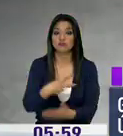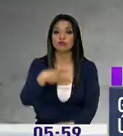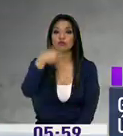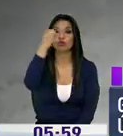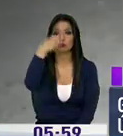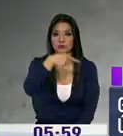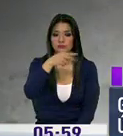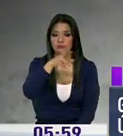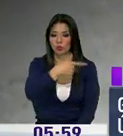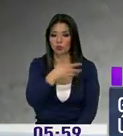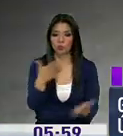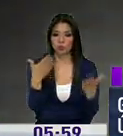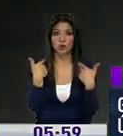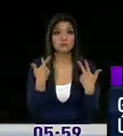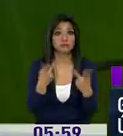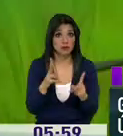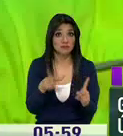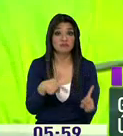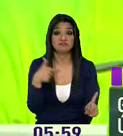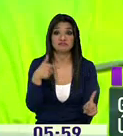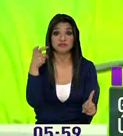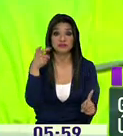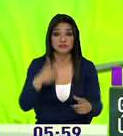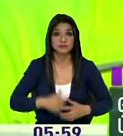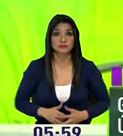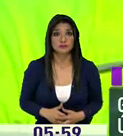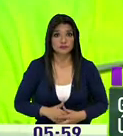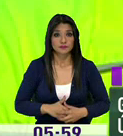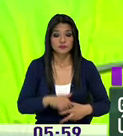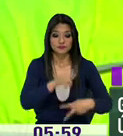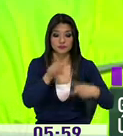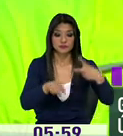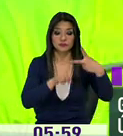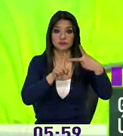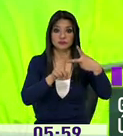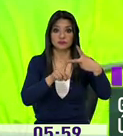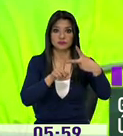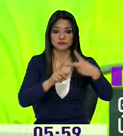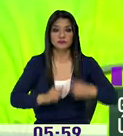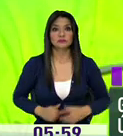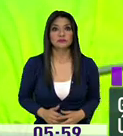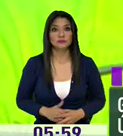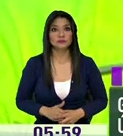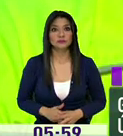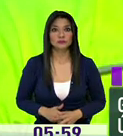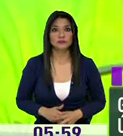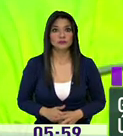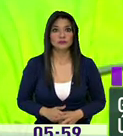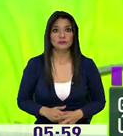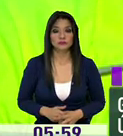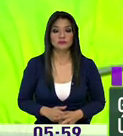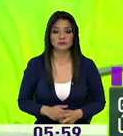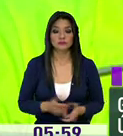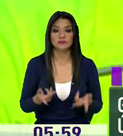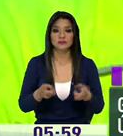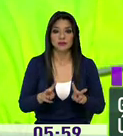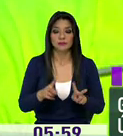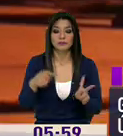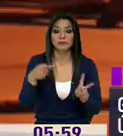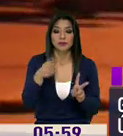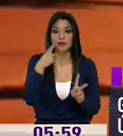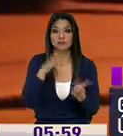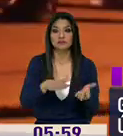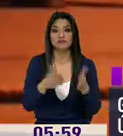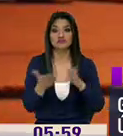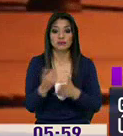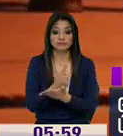misma manera le quitaron la vida. Esta persona está involucrada en una muerte violenta suscitada en la